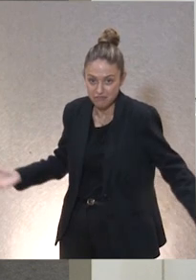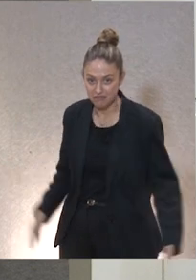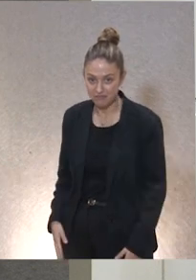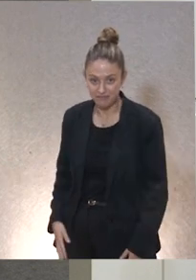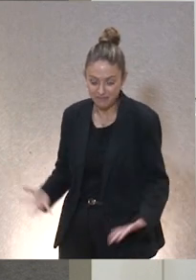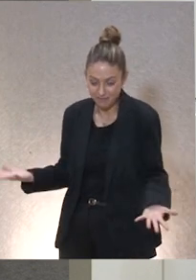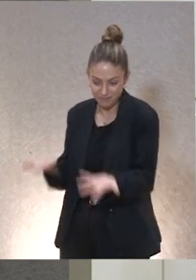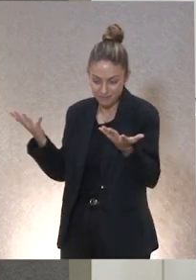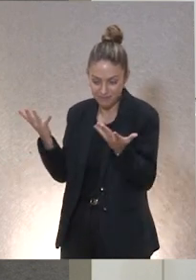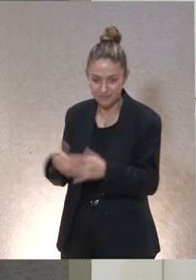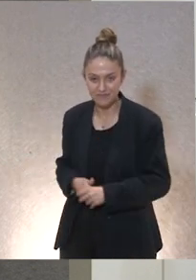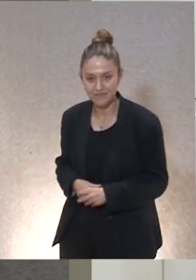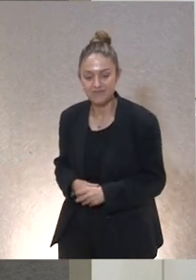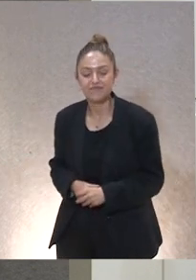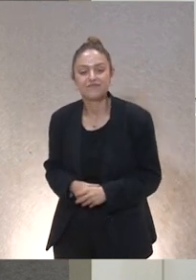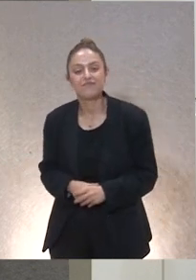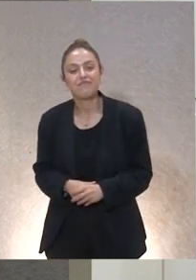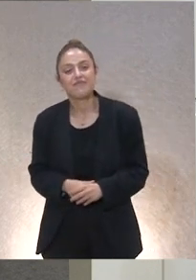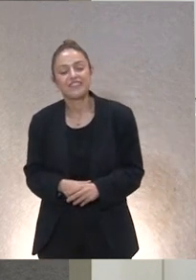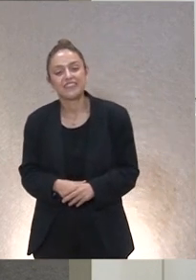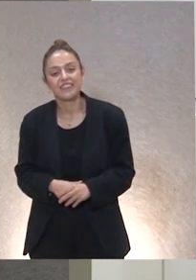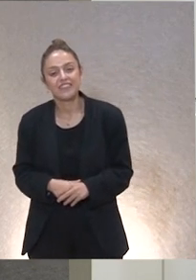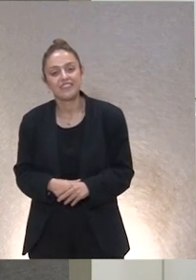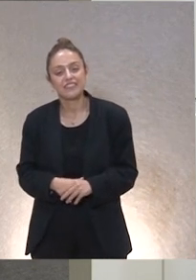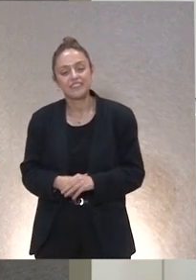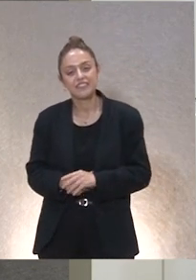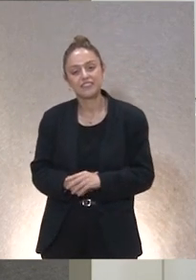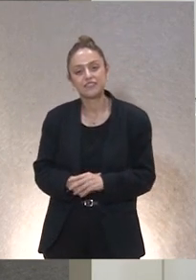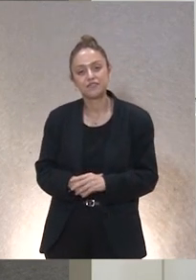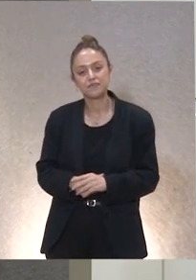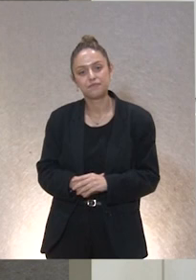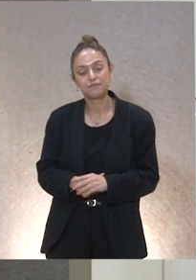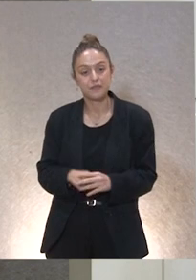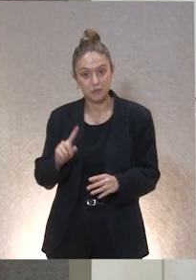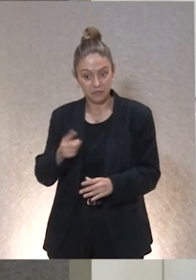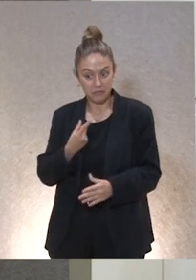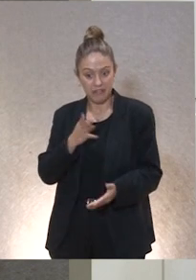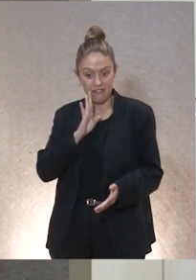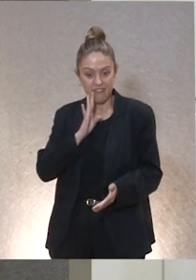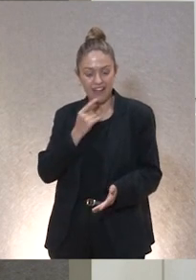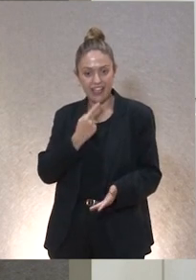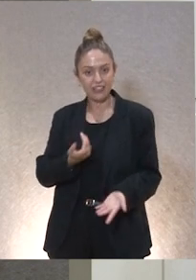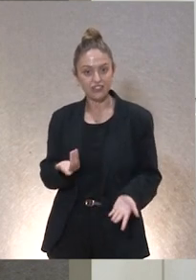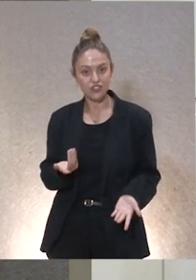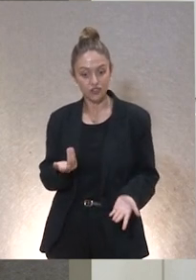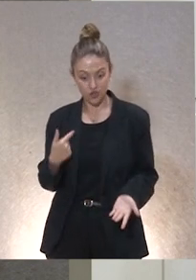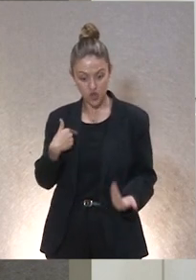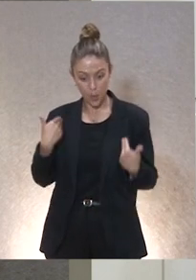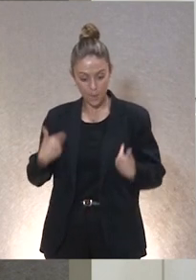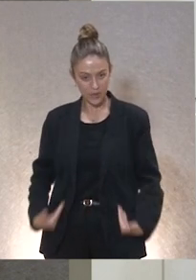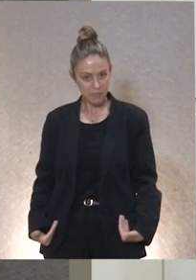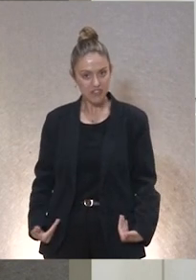eh primero eh eh lo he dicho no desarrollarme como